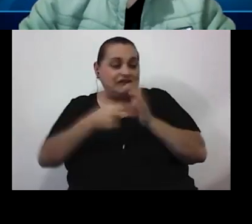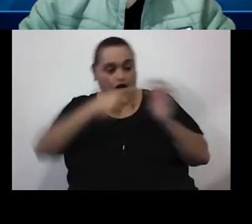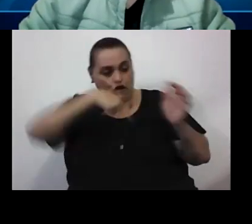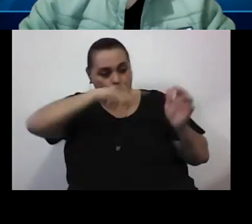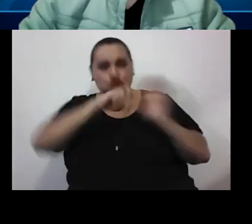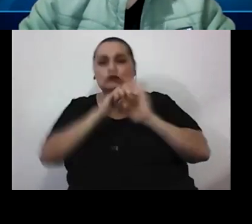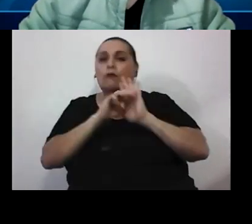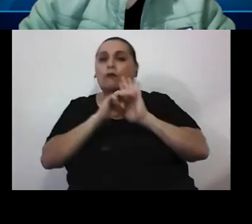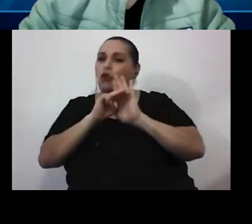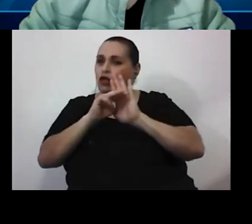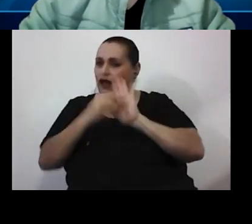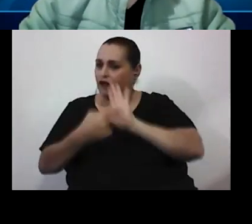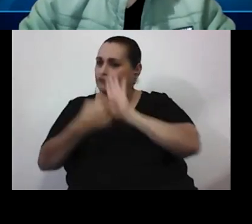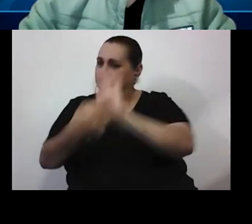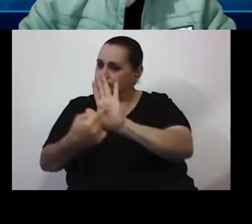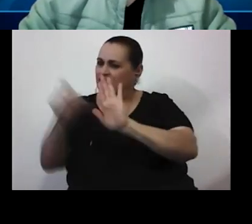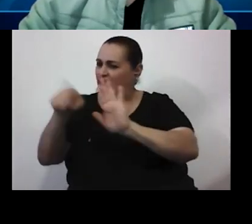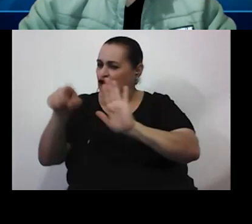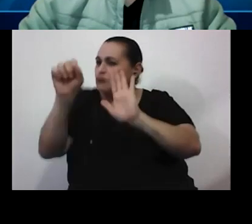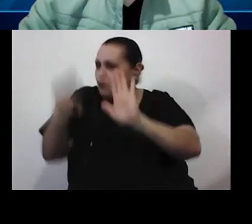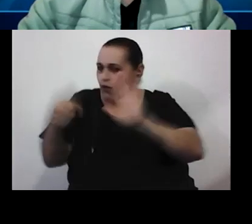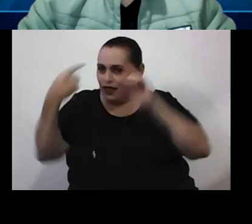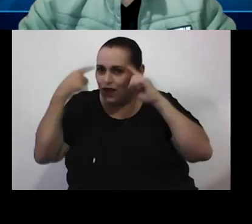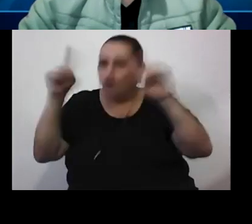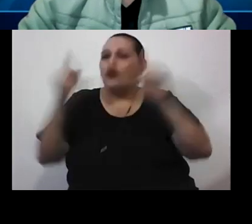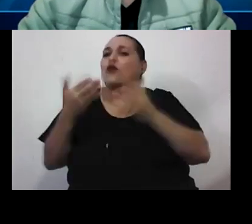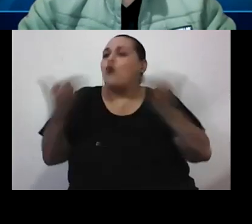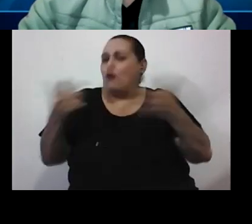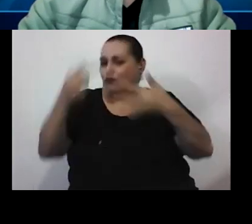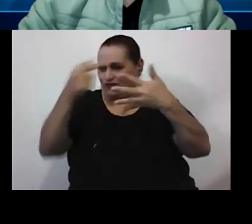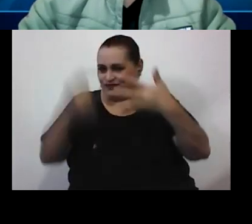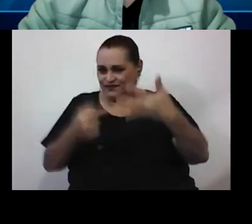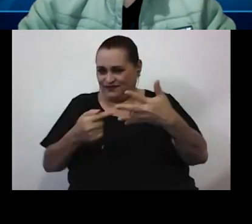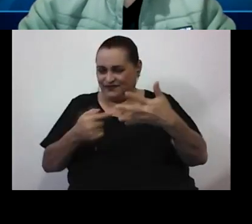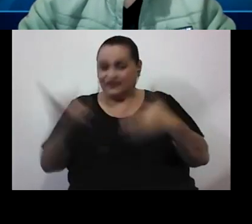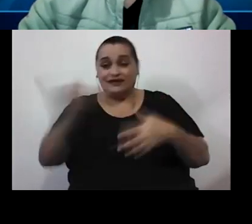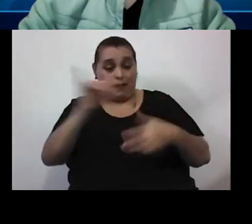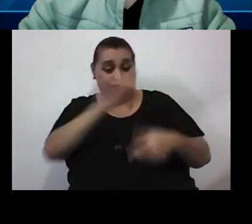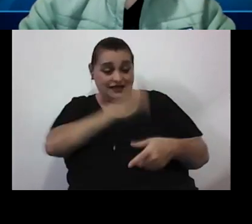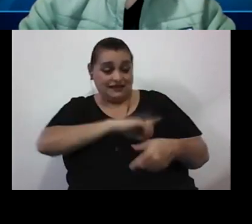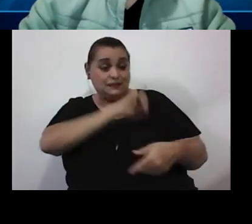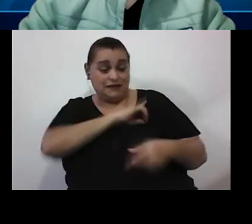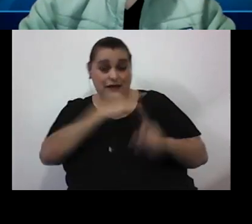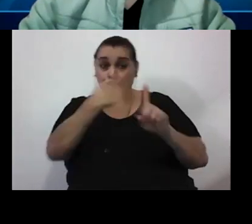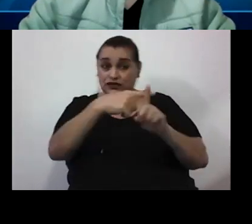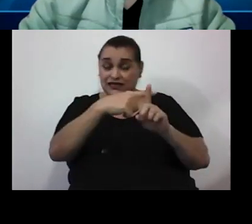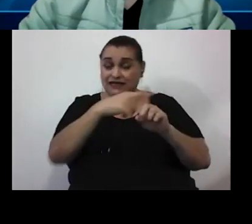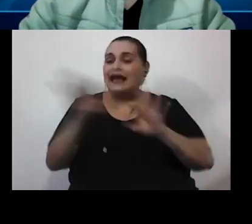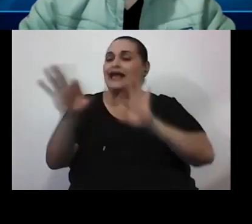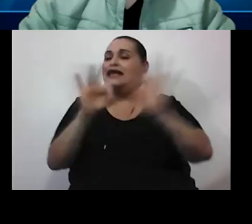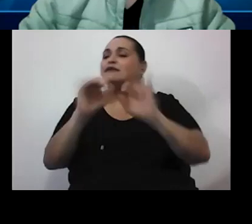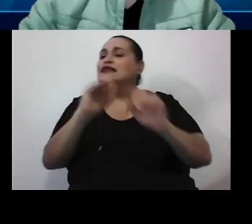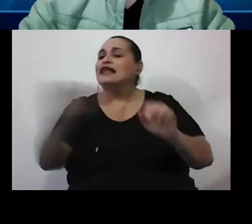formas de cómo lo pueden lograr. Y también la disciplina positiva invita a las niñas y a los niños a